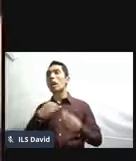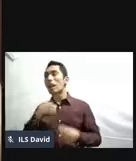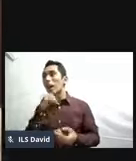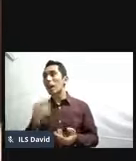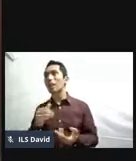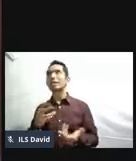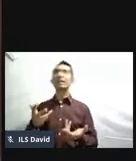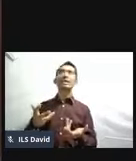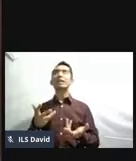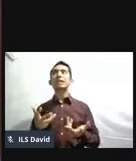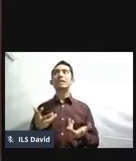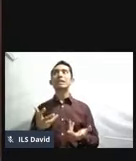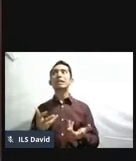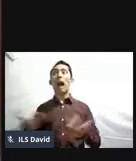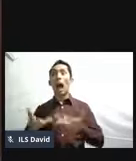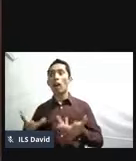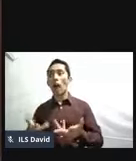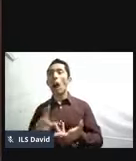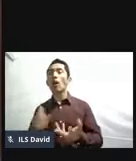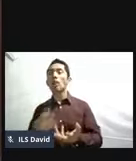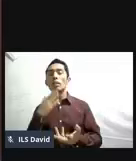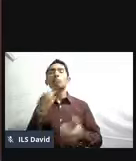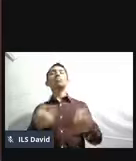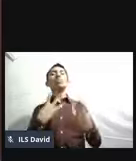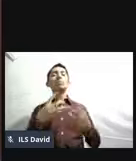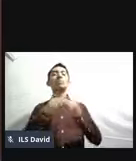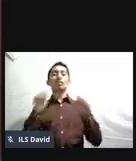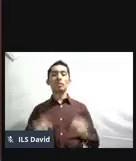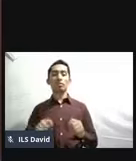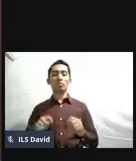Han sido muy pocos aquellos alumnas y alumnos que,